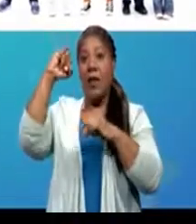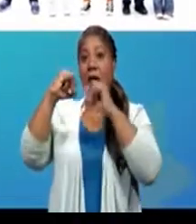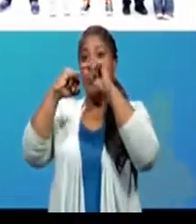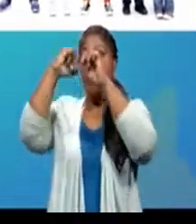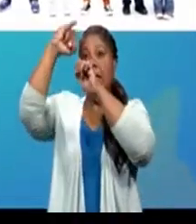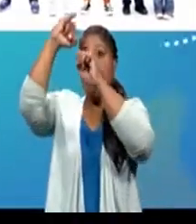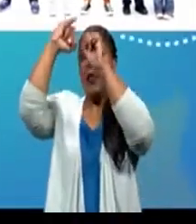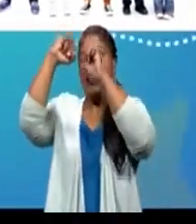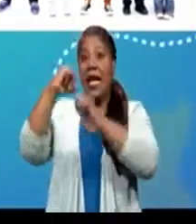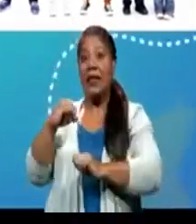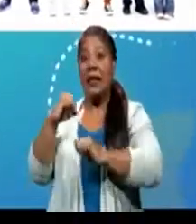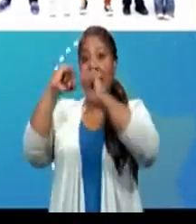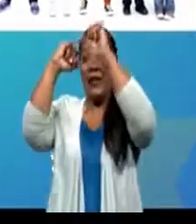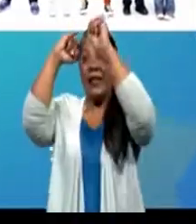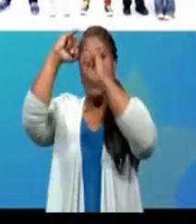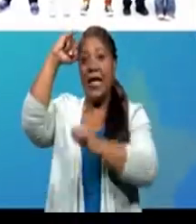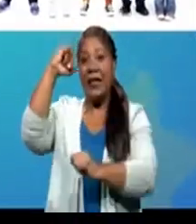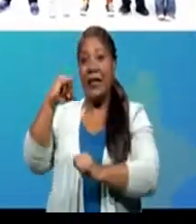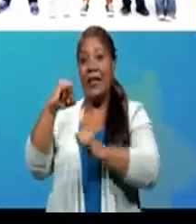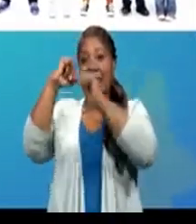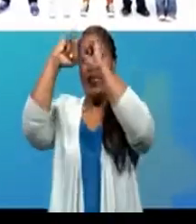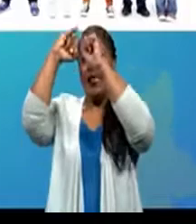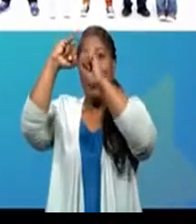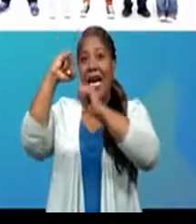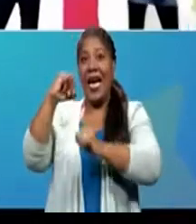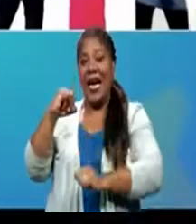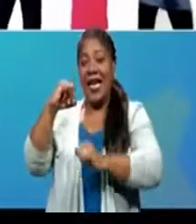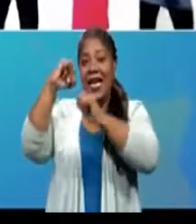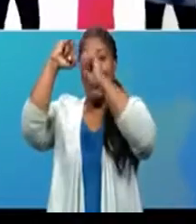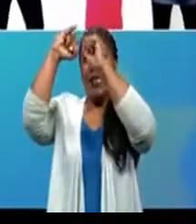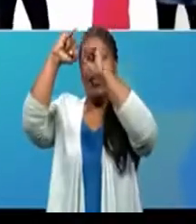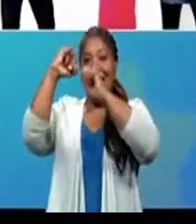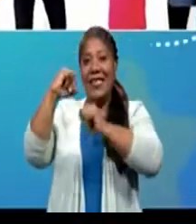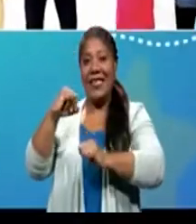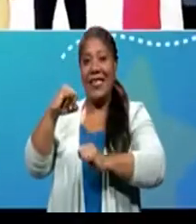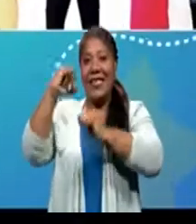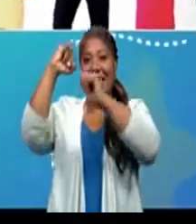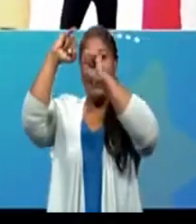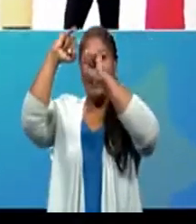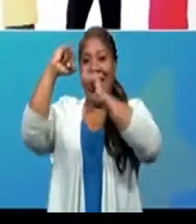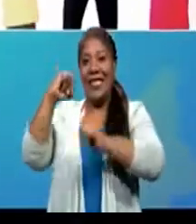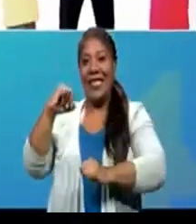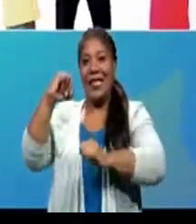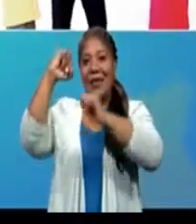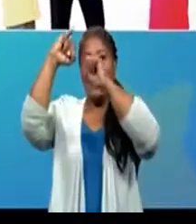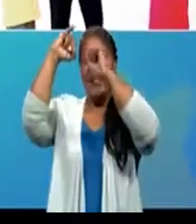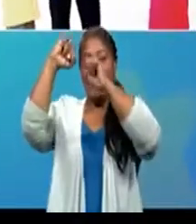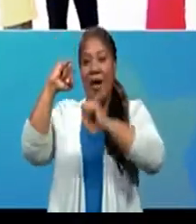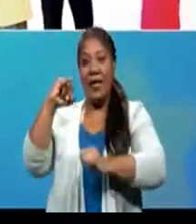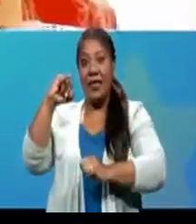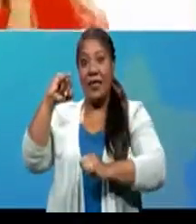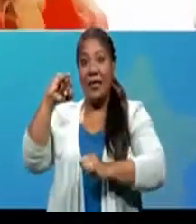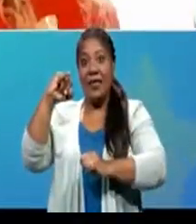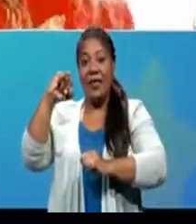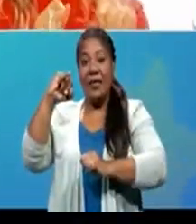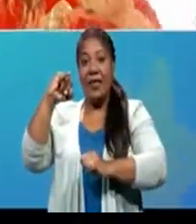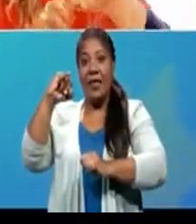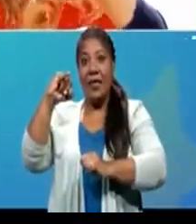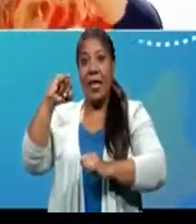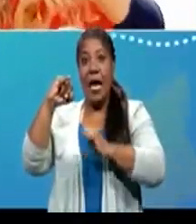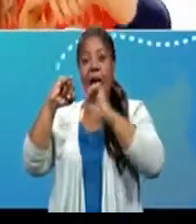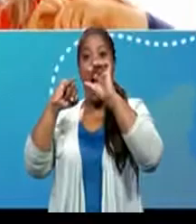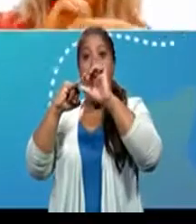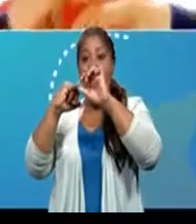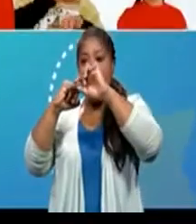Jala de la tiritita, tiritita, tiritita. Jala de la tiritita, ya no la jales más. Ato